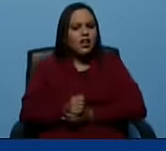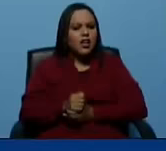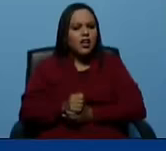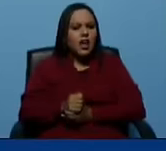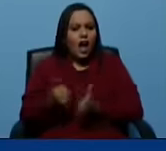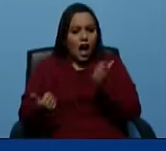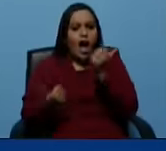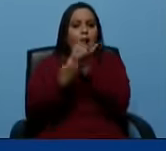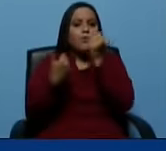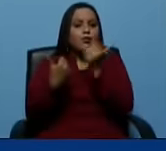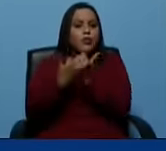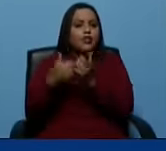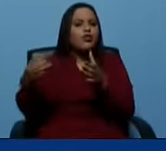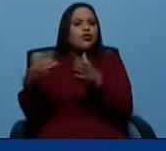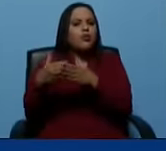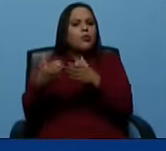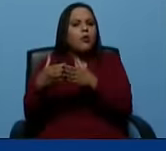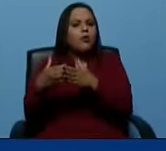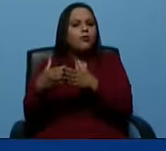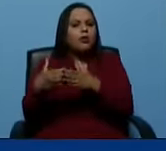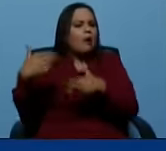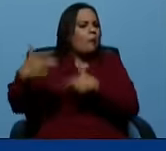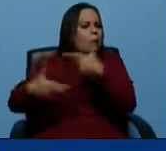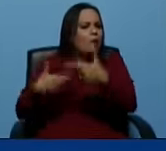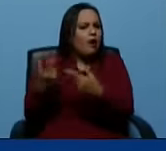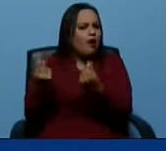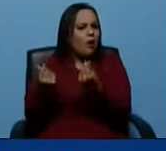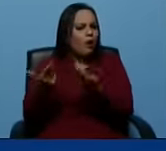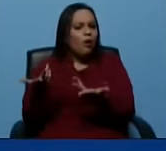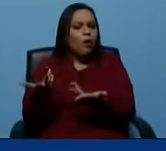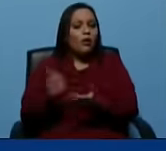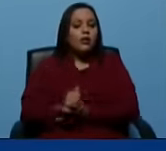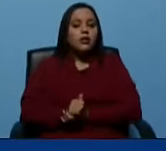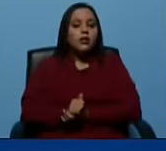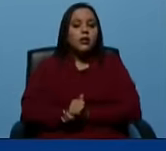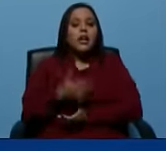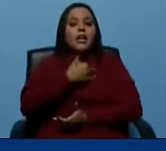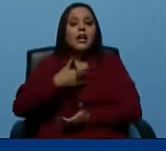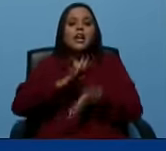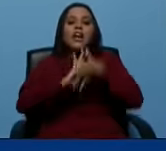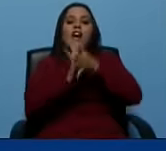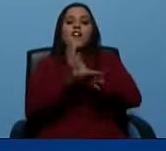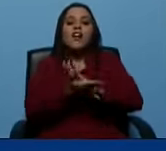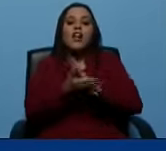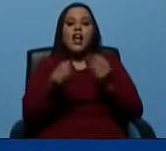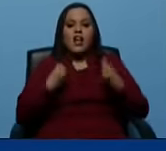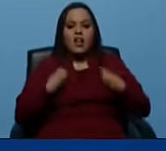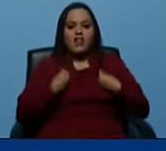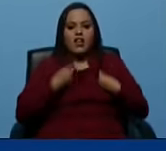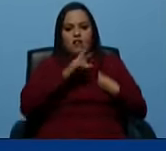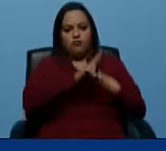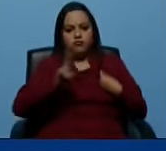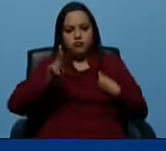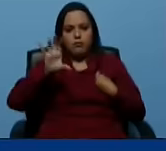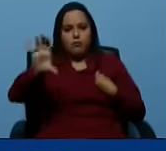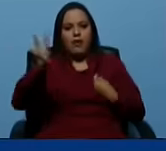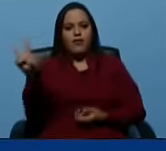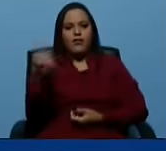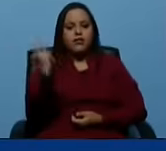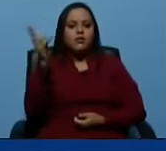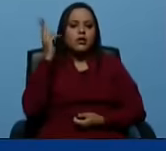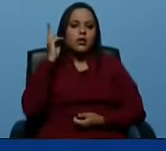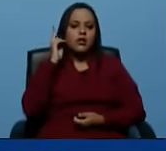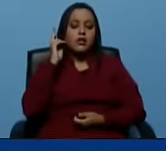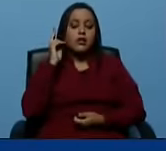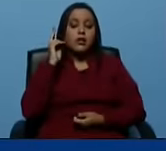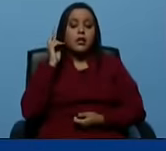apoyado por estos fascistas a pretender vulnerar la vida republicana de Venezuela. Lo